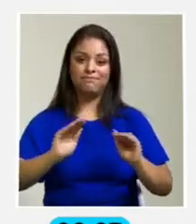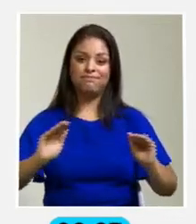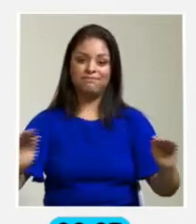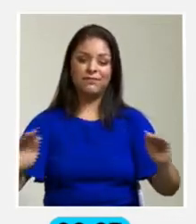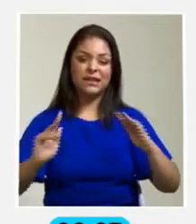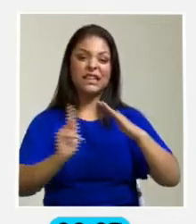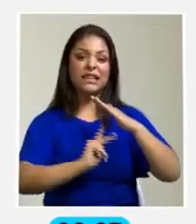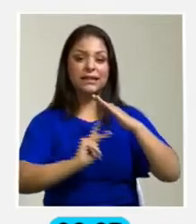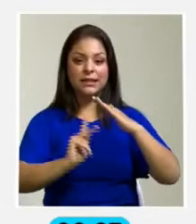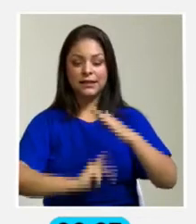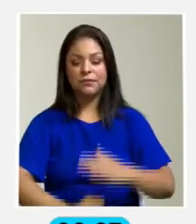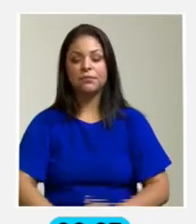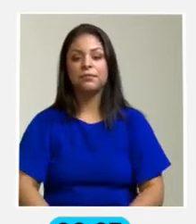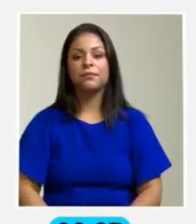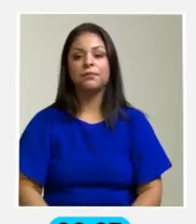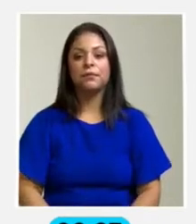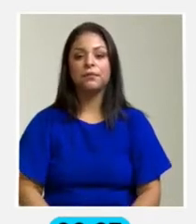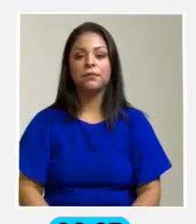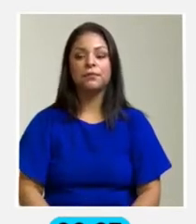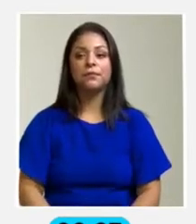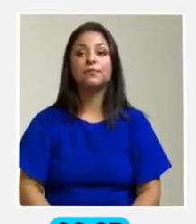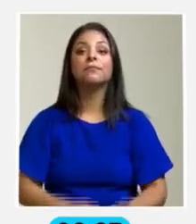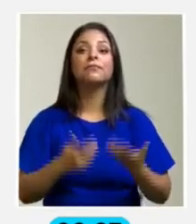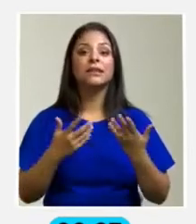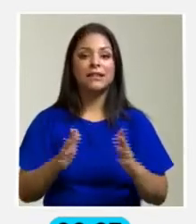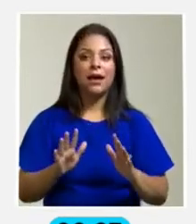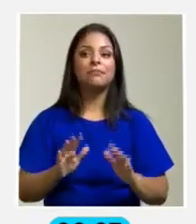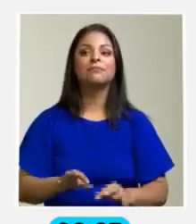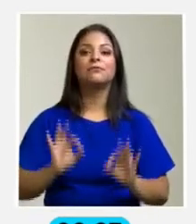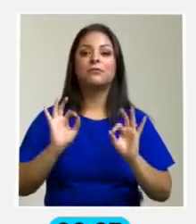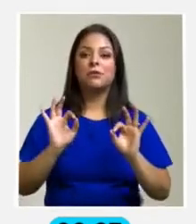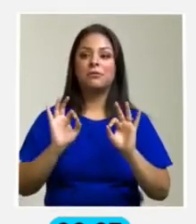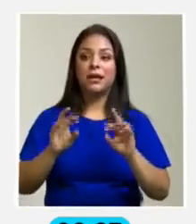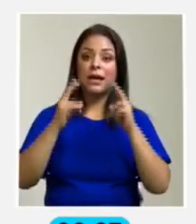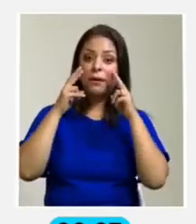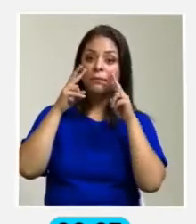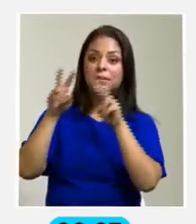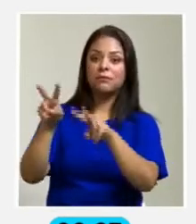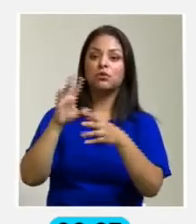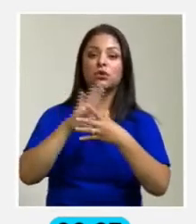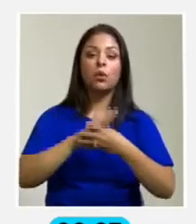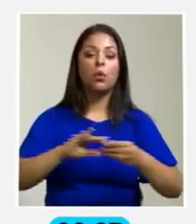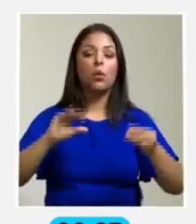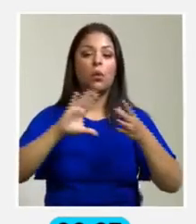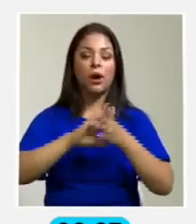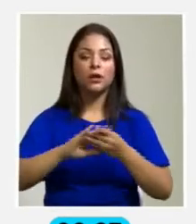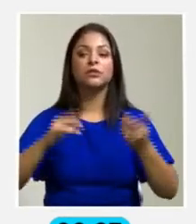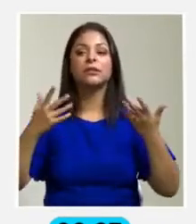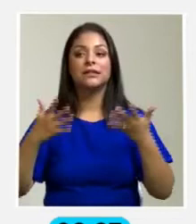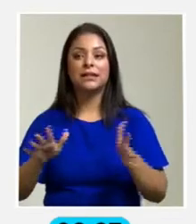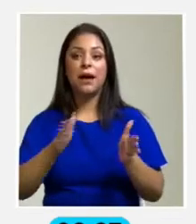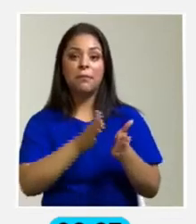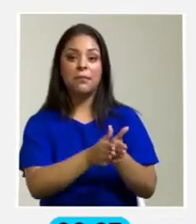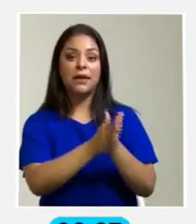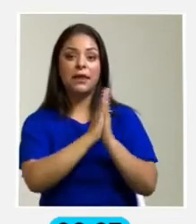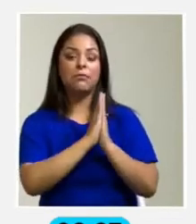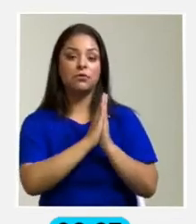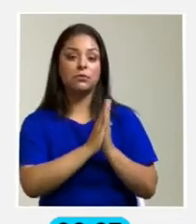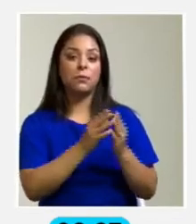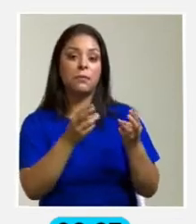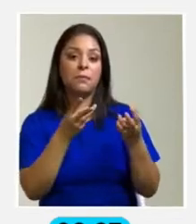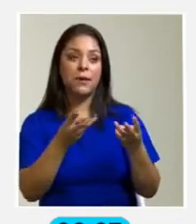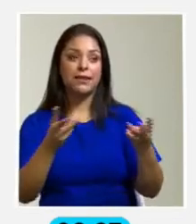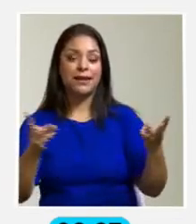Muy bien. Y entonces ahora, niña Carla, ya que vimos este cuento y pedimos esos materiales, a mí se me ocurre